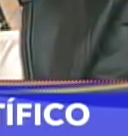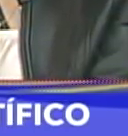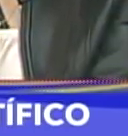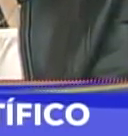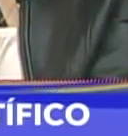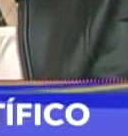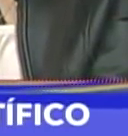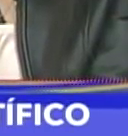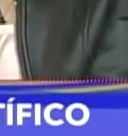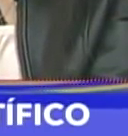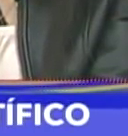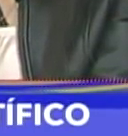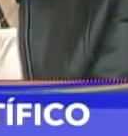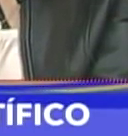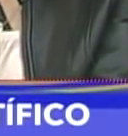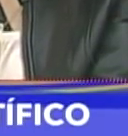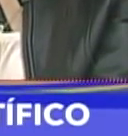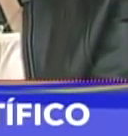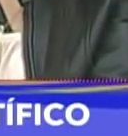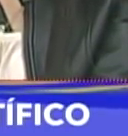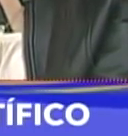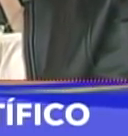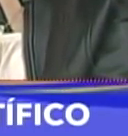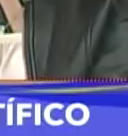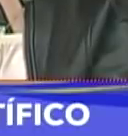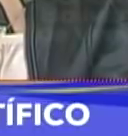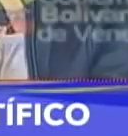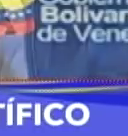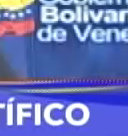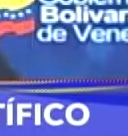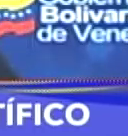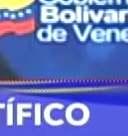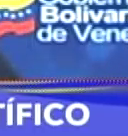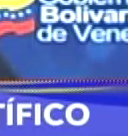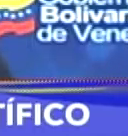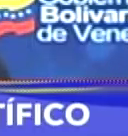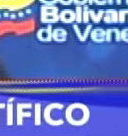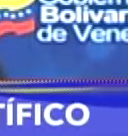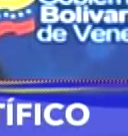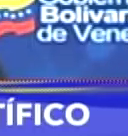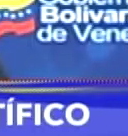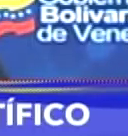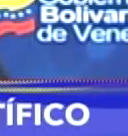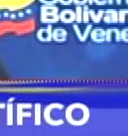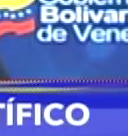en todos los centros universitarios, en todos los centros científicos del país.